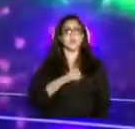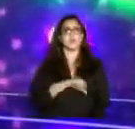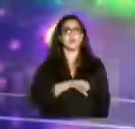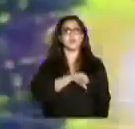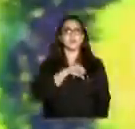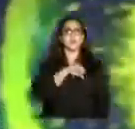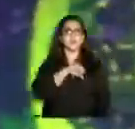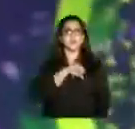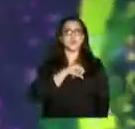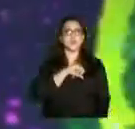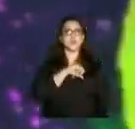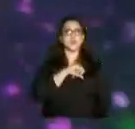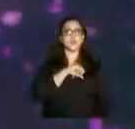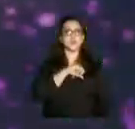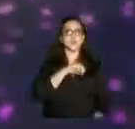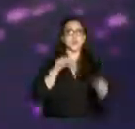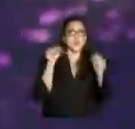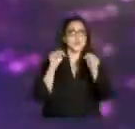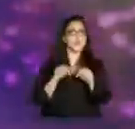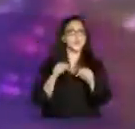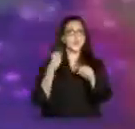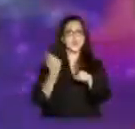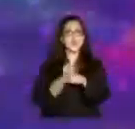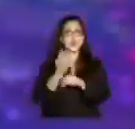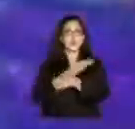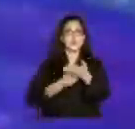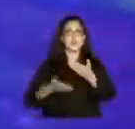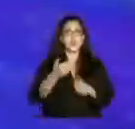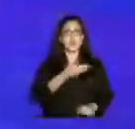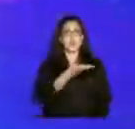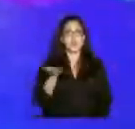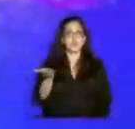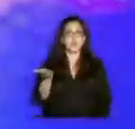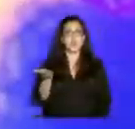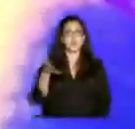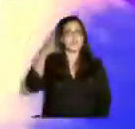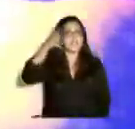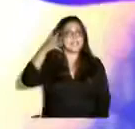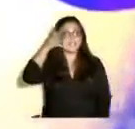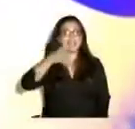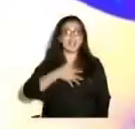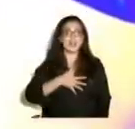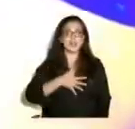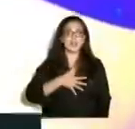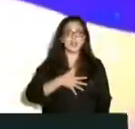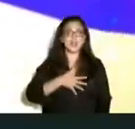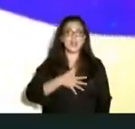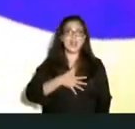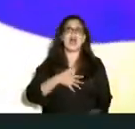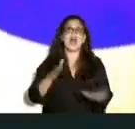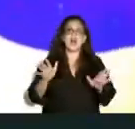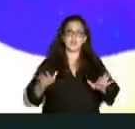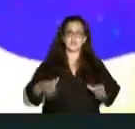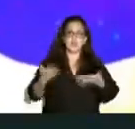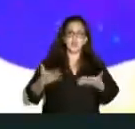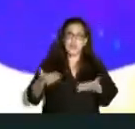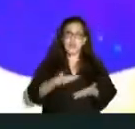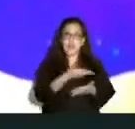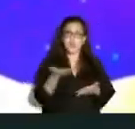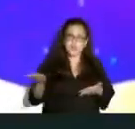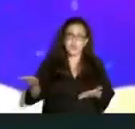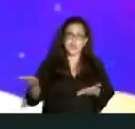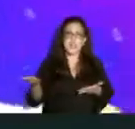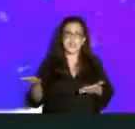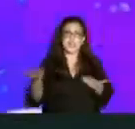mucho el poder estar aquí hablando con ustedes. Y bueno, mi charla es para estimularlos a explorar